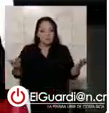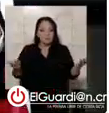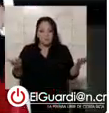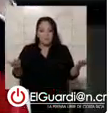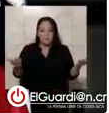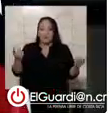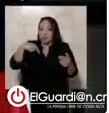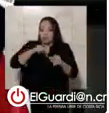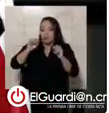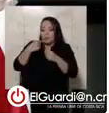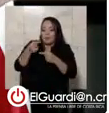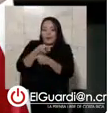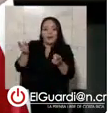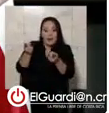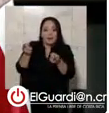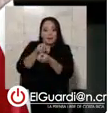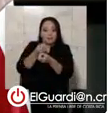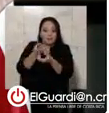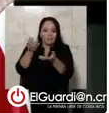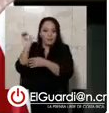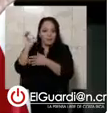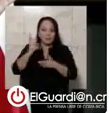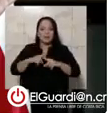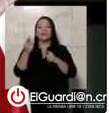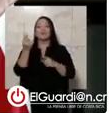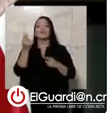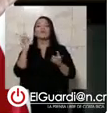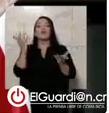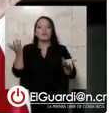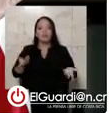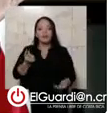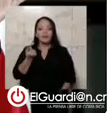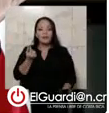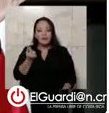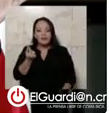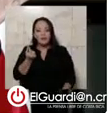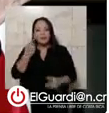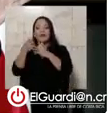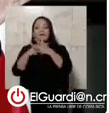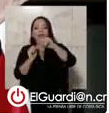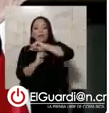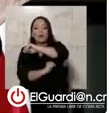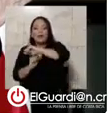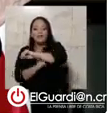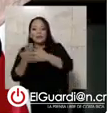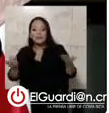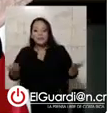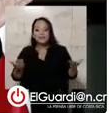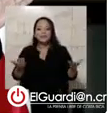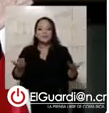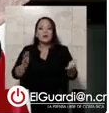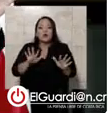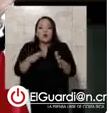podemos declarar la emergencia. ¿Y de dónde, amigo, vengo? Para ir a reparar esos puentes, para ir a